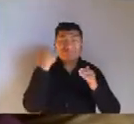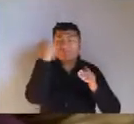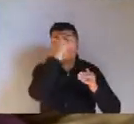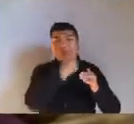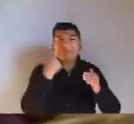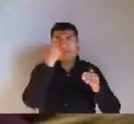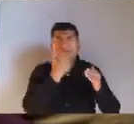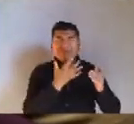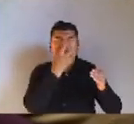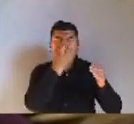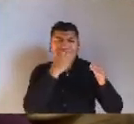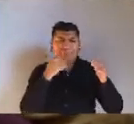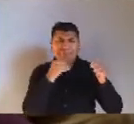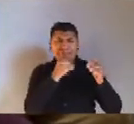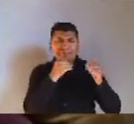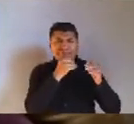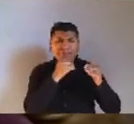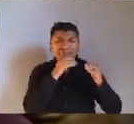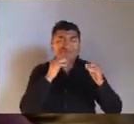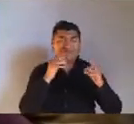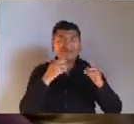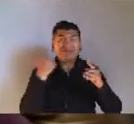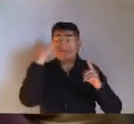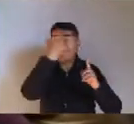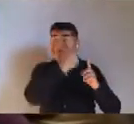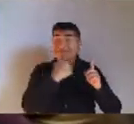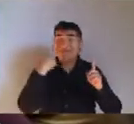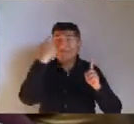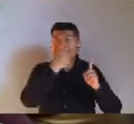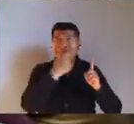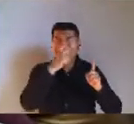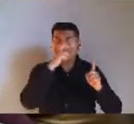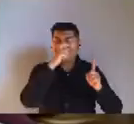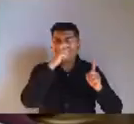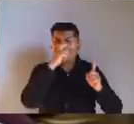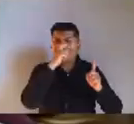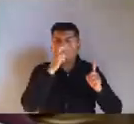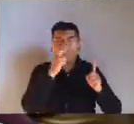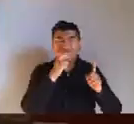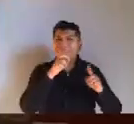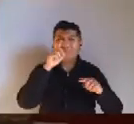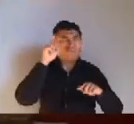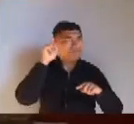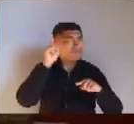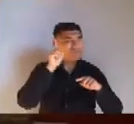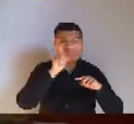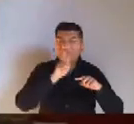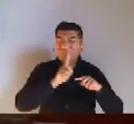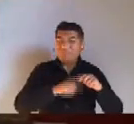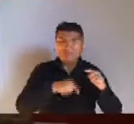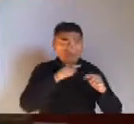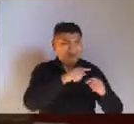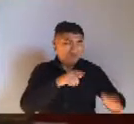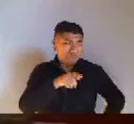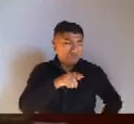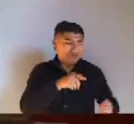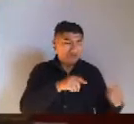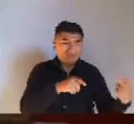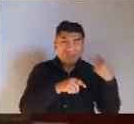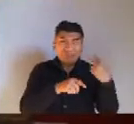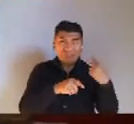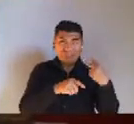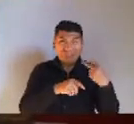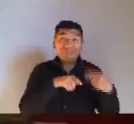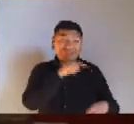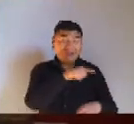de enojados, si nos acercamos con una cara de iracundos, no vamos a conquistar ni al pesito. El pesito